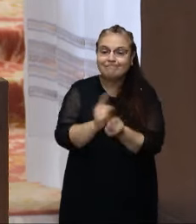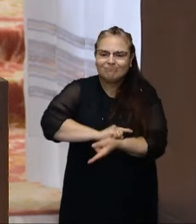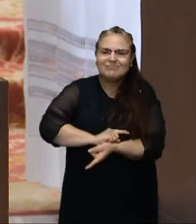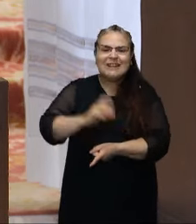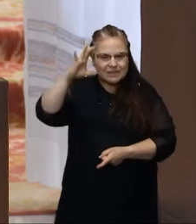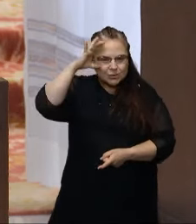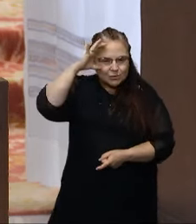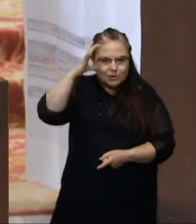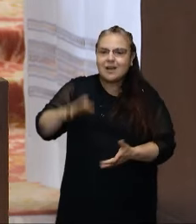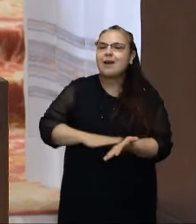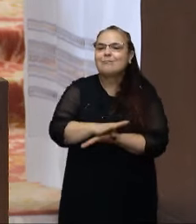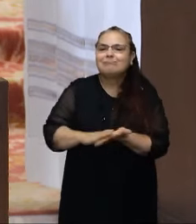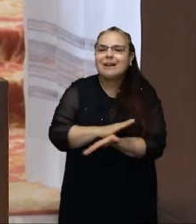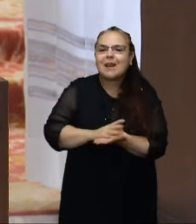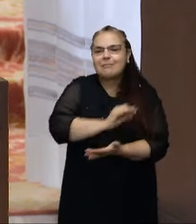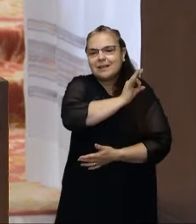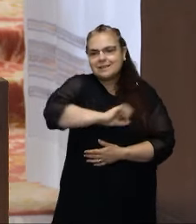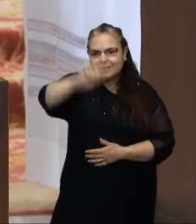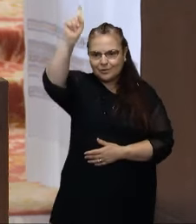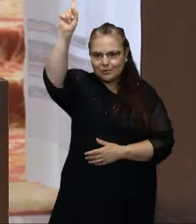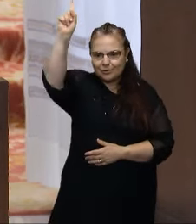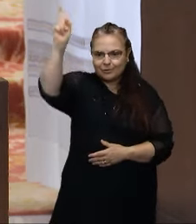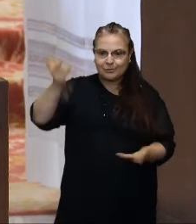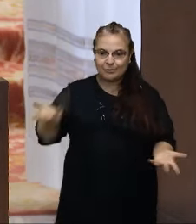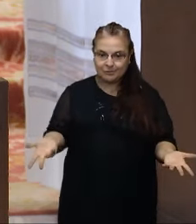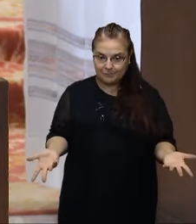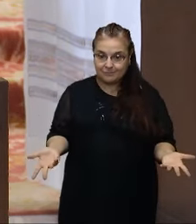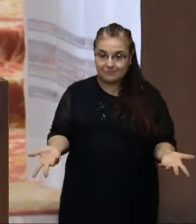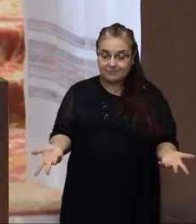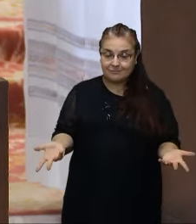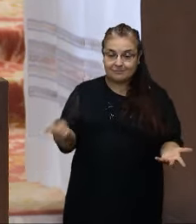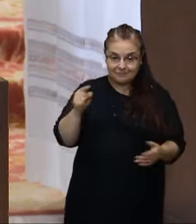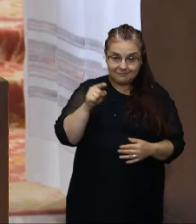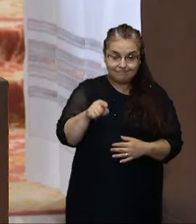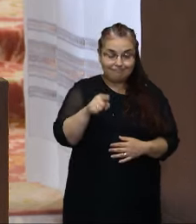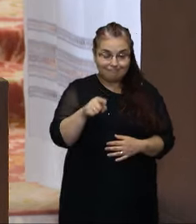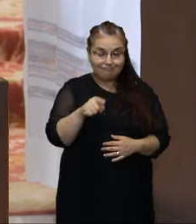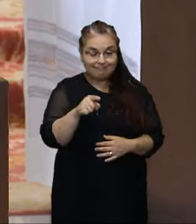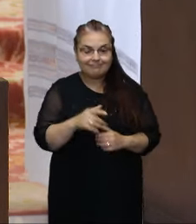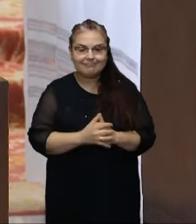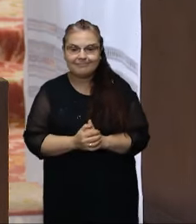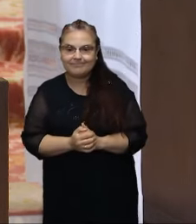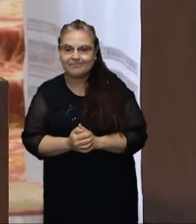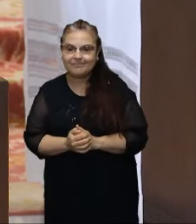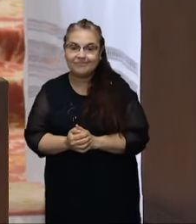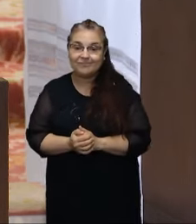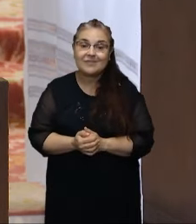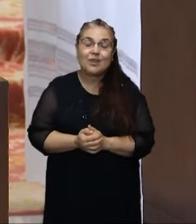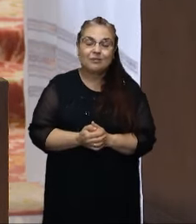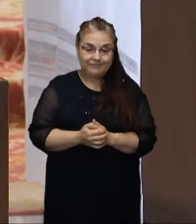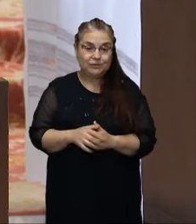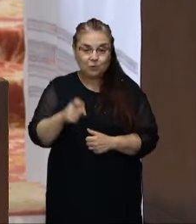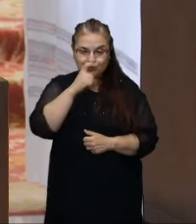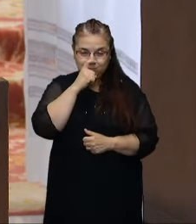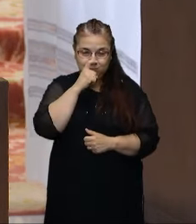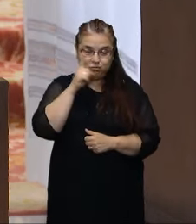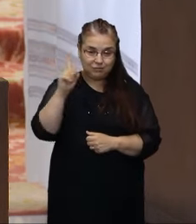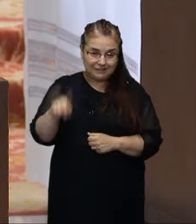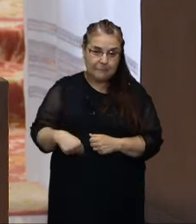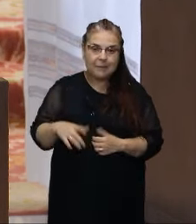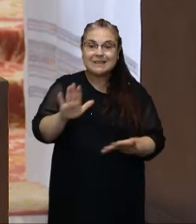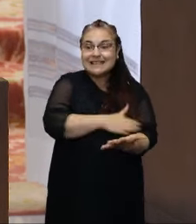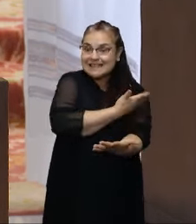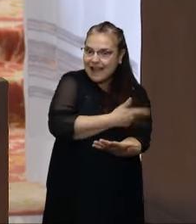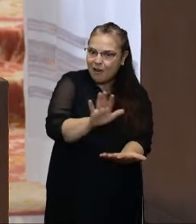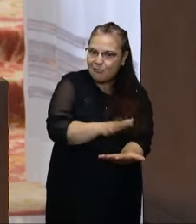escuchar las palabras del Señor. Era justamente lo que nos recordaba también el Salmo que